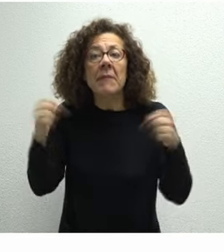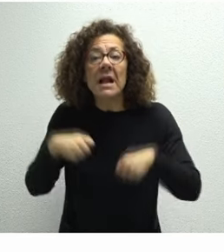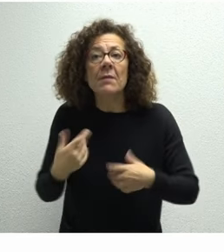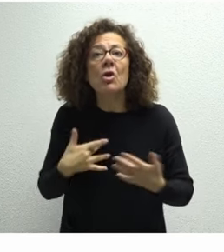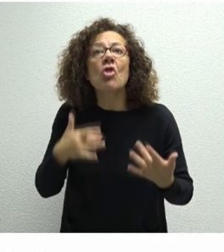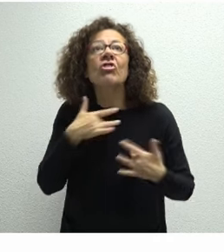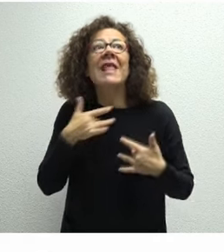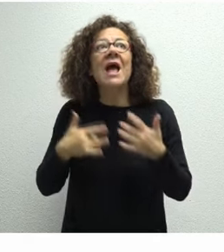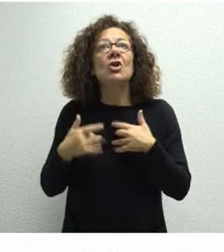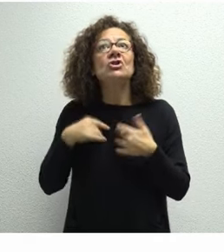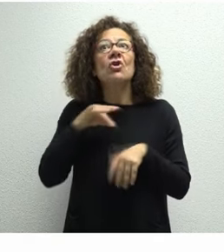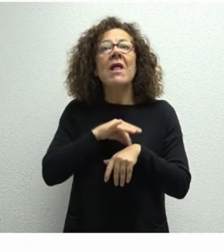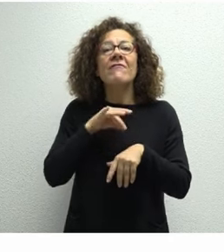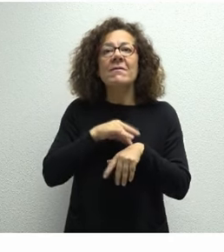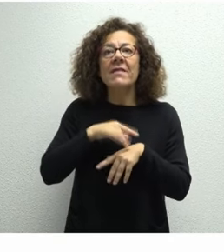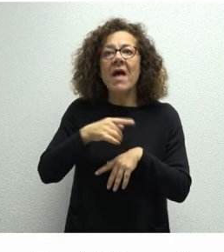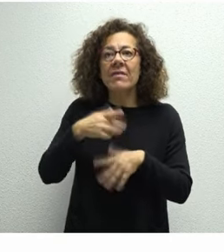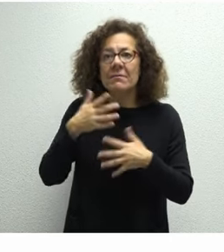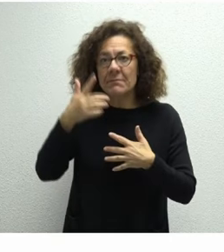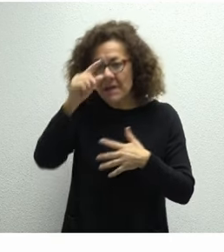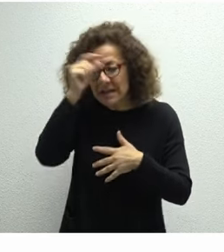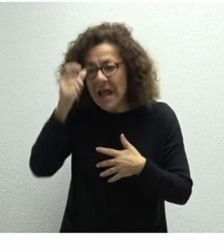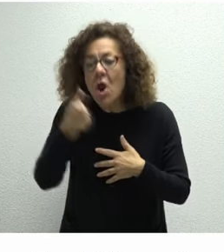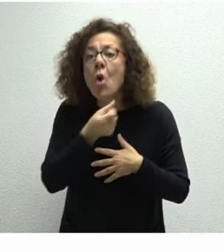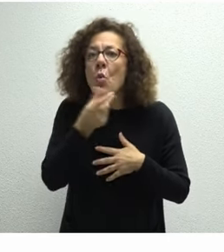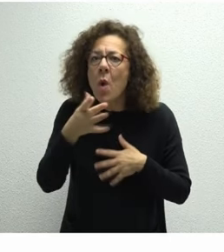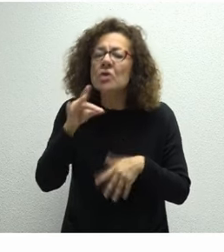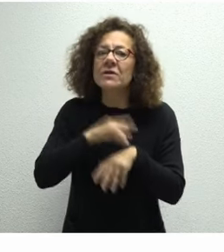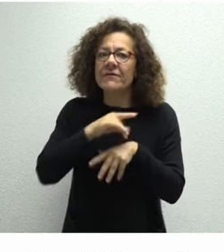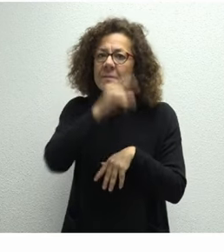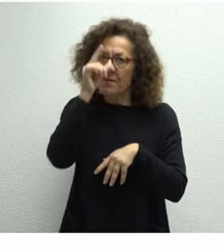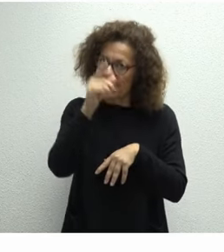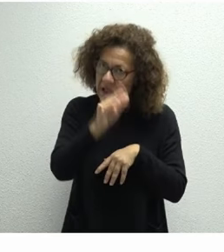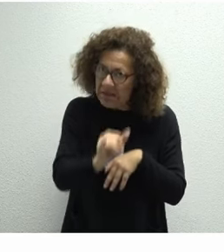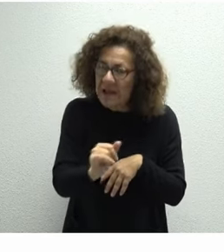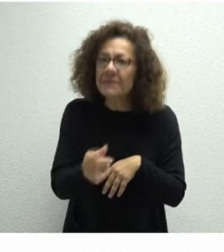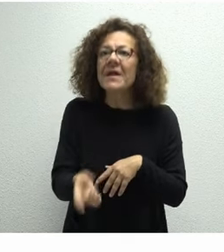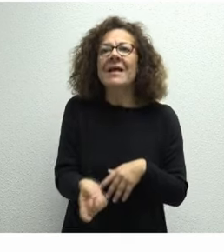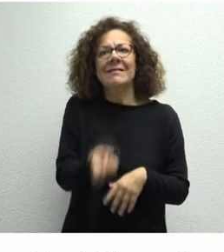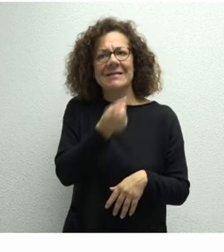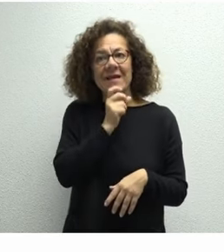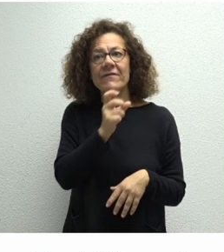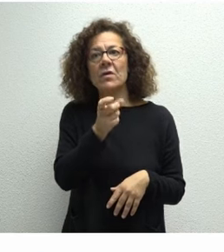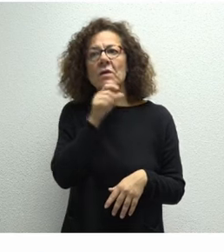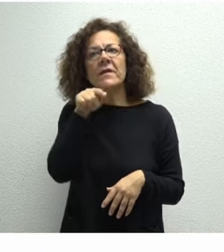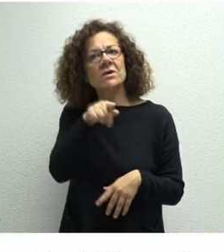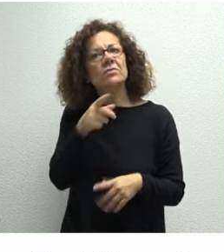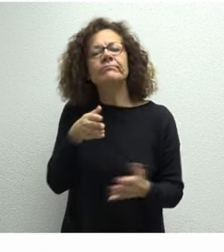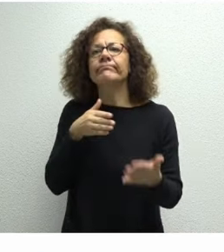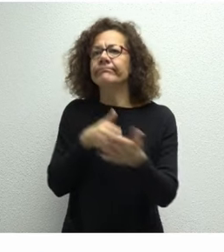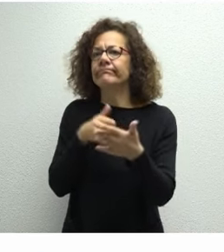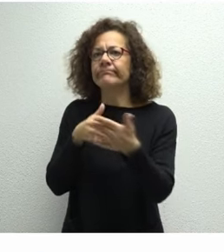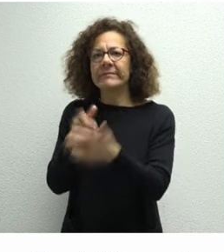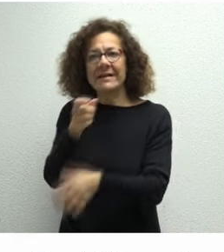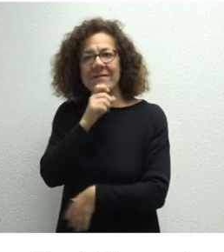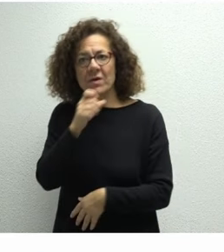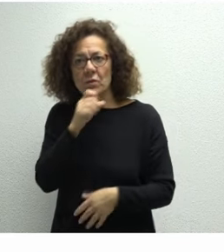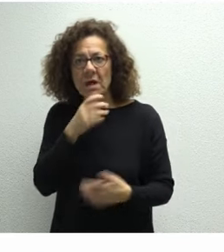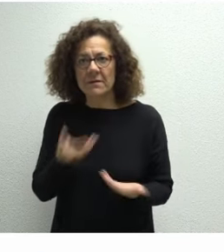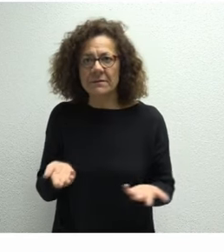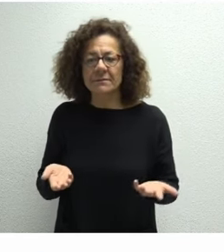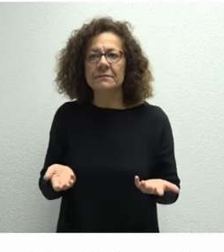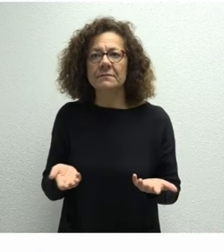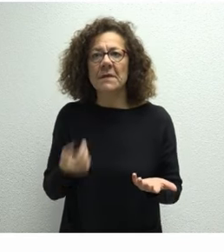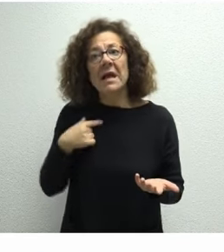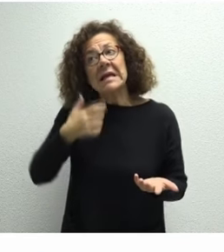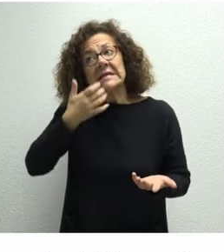diagnóstico la enfermedad mental Cuántos ti enfermedad mental dificultad No eso es una dificultad No si solo se coloca y